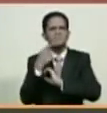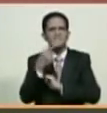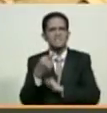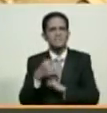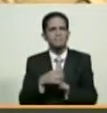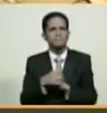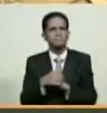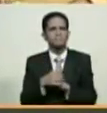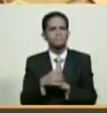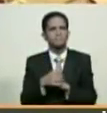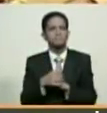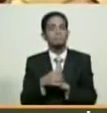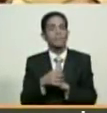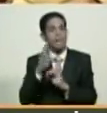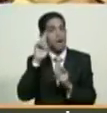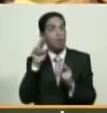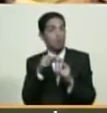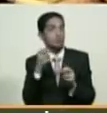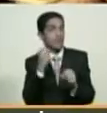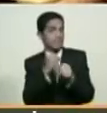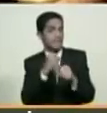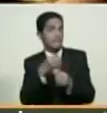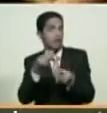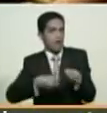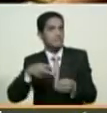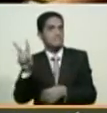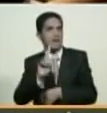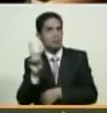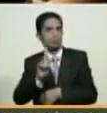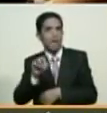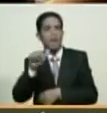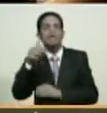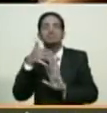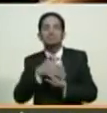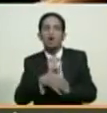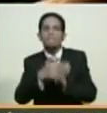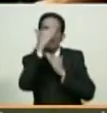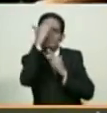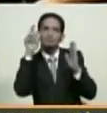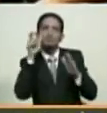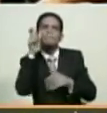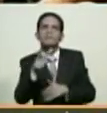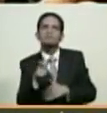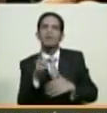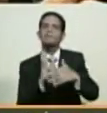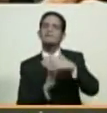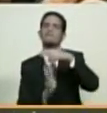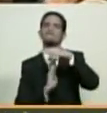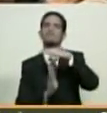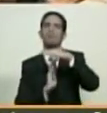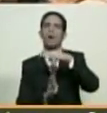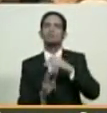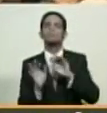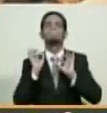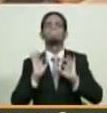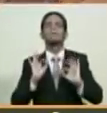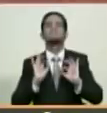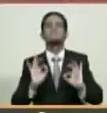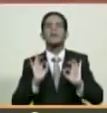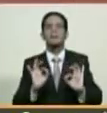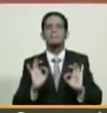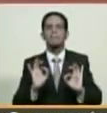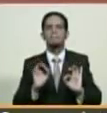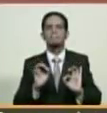ACNUR reconoce la labor que ha hecho Venezuela en esta materia, en la materia de refugiados, especialmente con